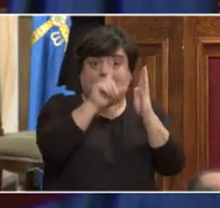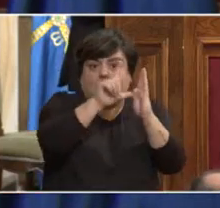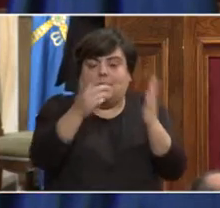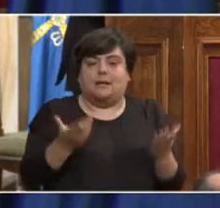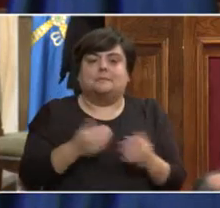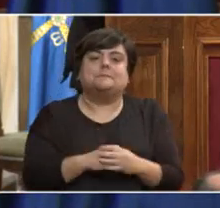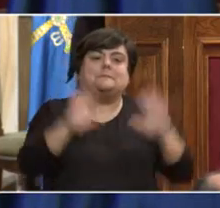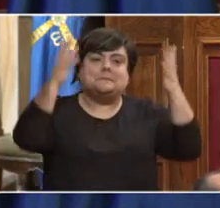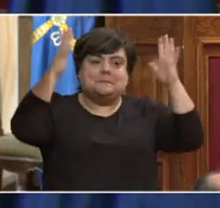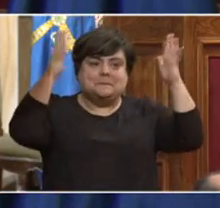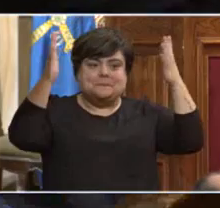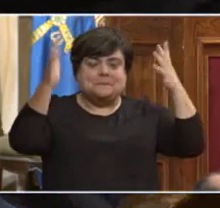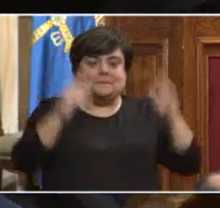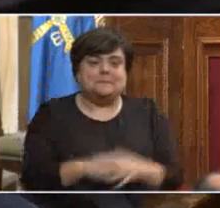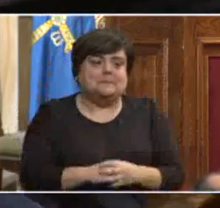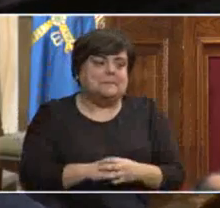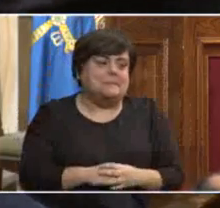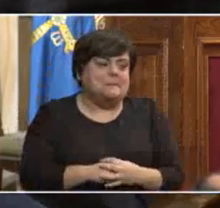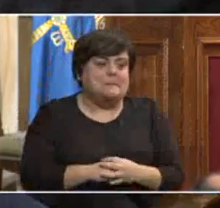gracias.